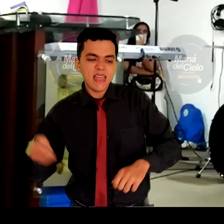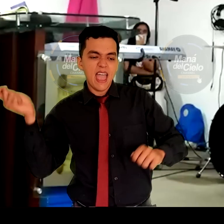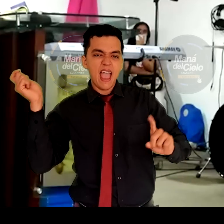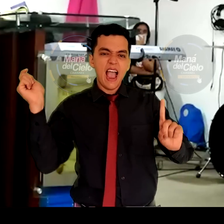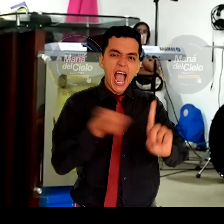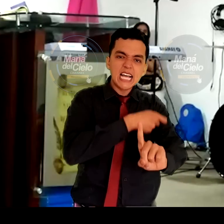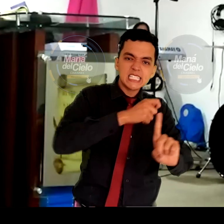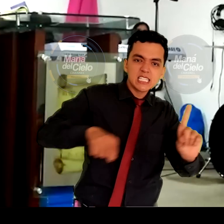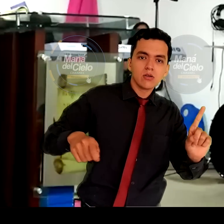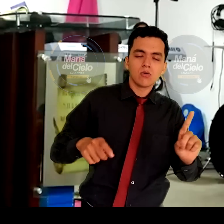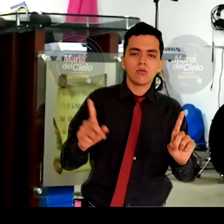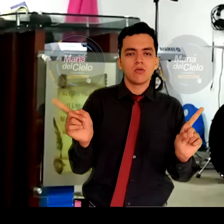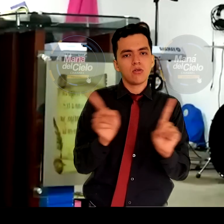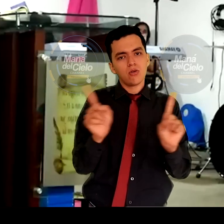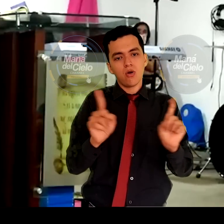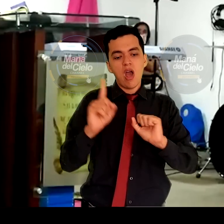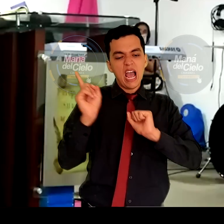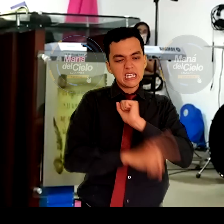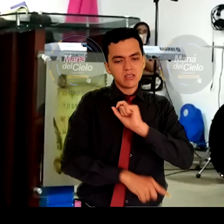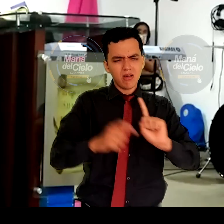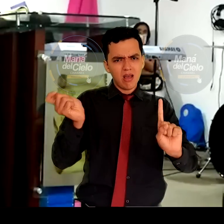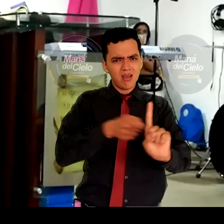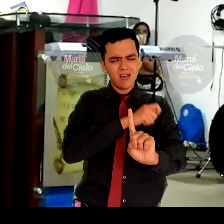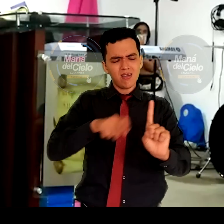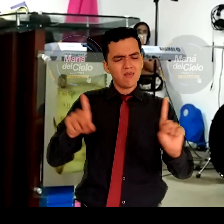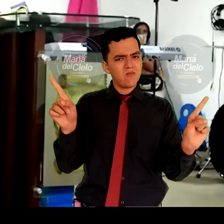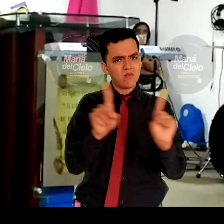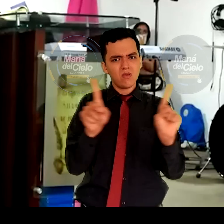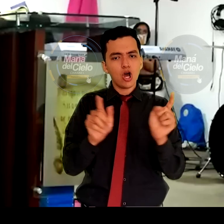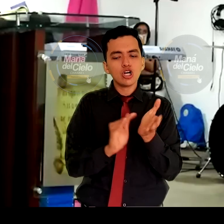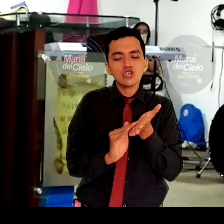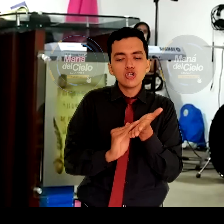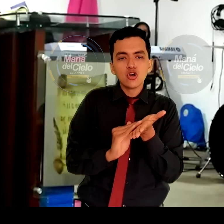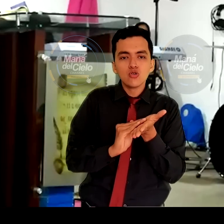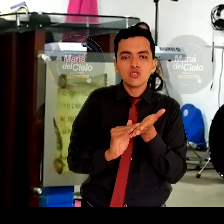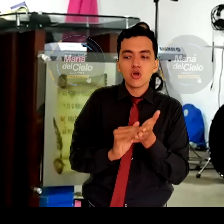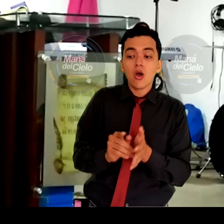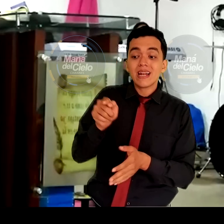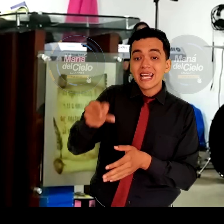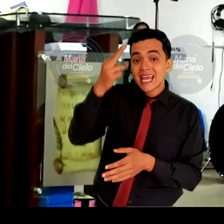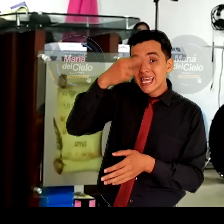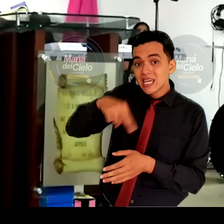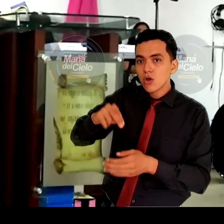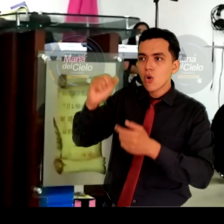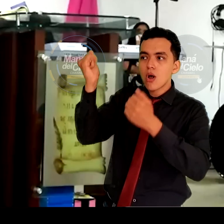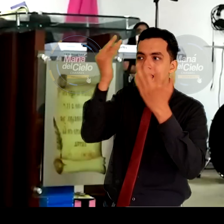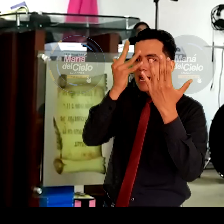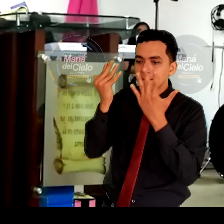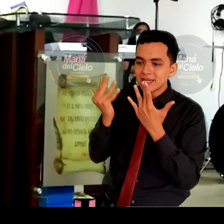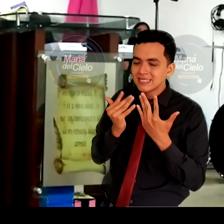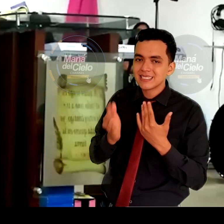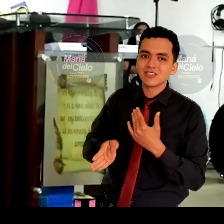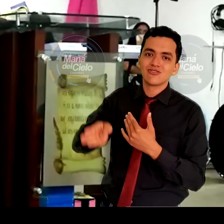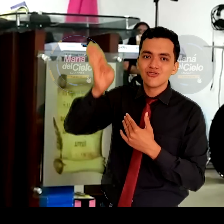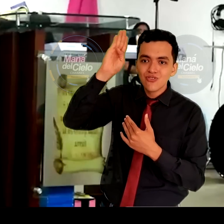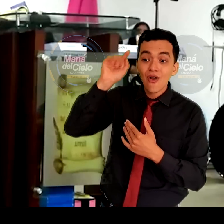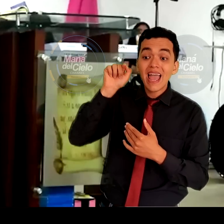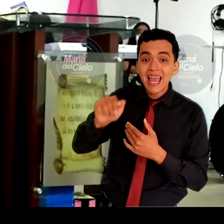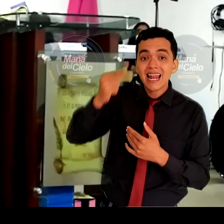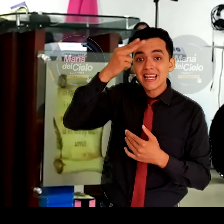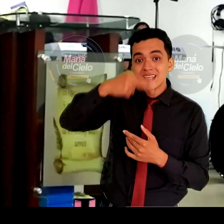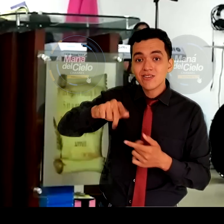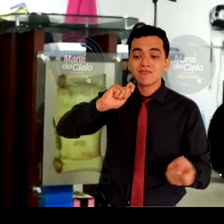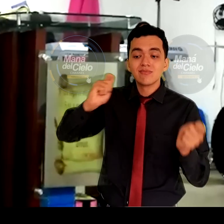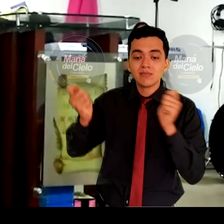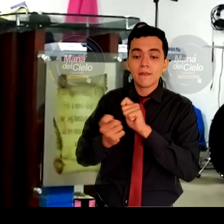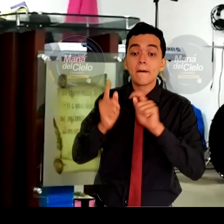cosas. Las cosas no se arreglan a juguete, las cosas se arreglan metiendo la presencia de Dios a la vida de la familia, pero a